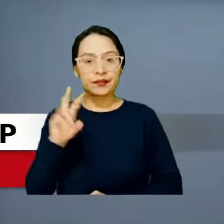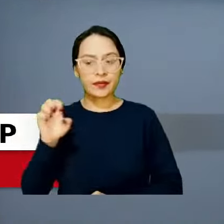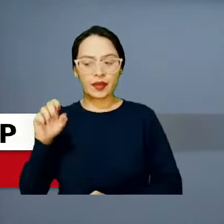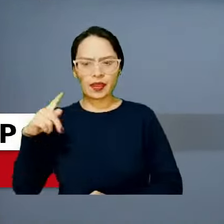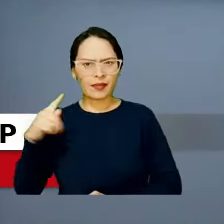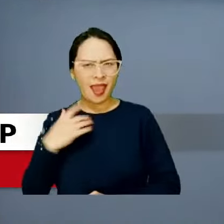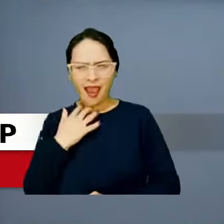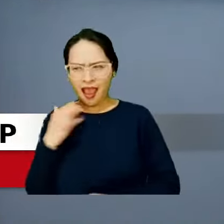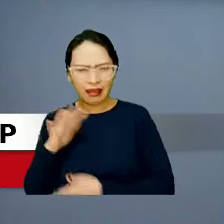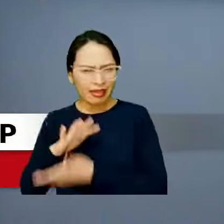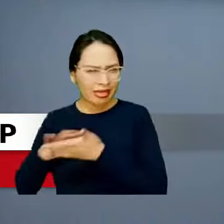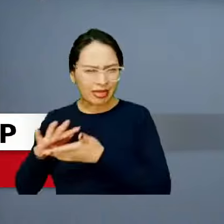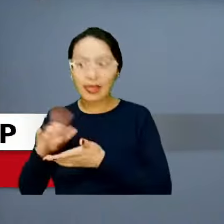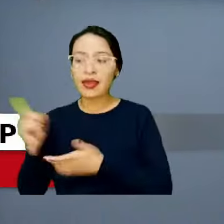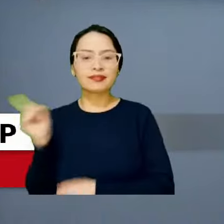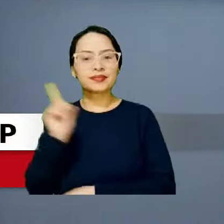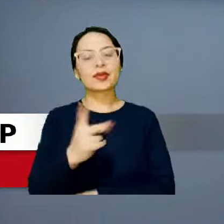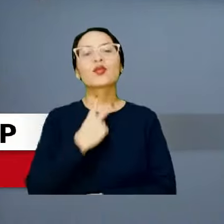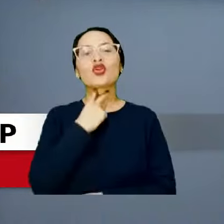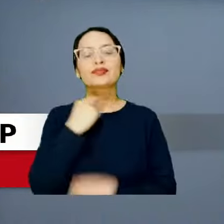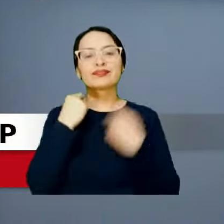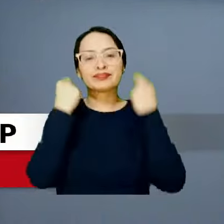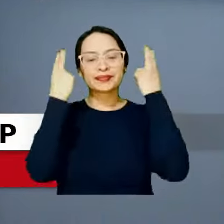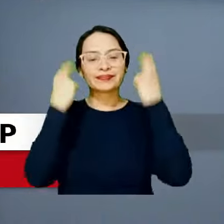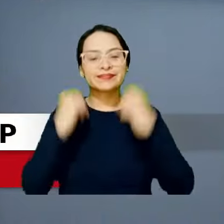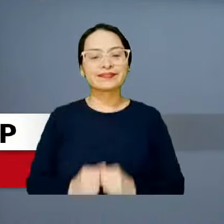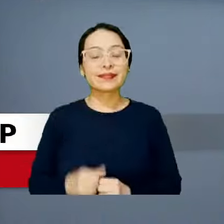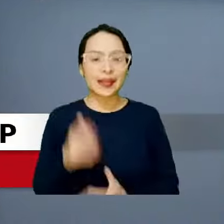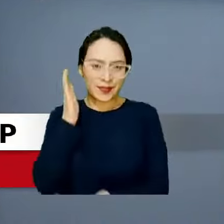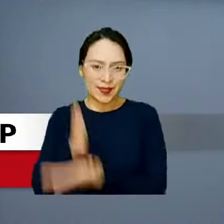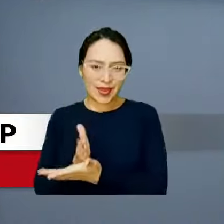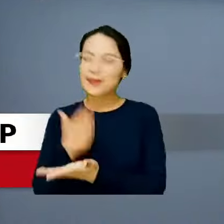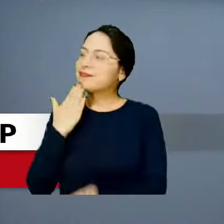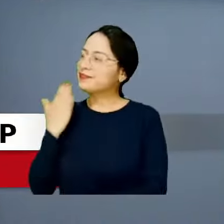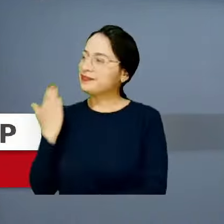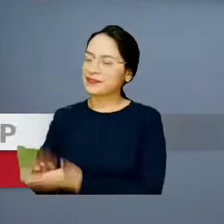caso grúas acá en la ciudad de Cuenca. Venimos en breve tras la pausa. Gracias por acompañarnos. Gracias, querida Karina.